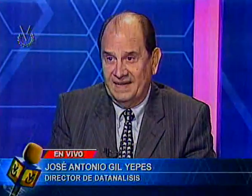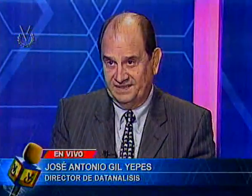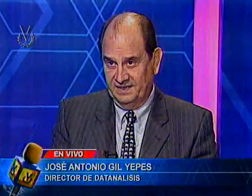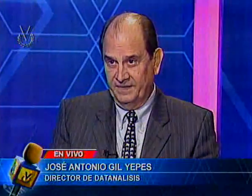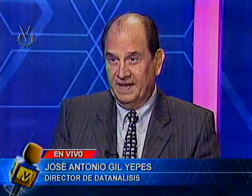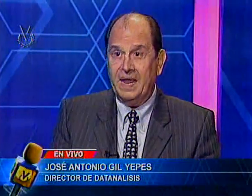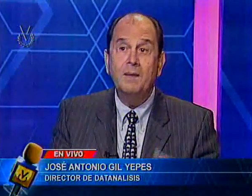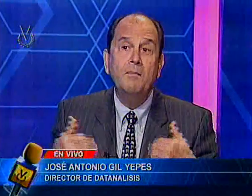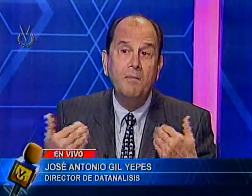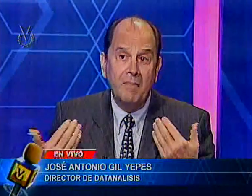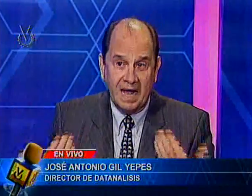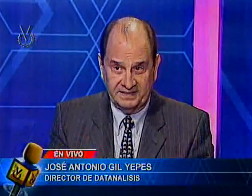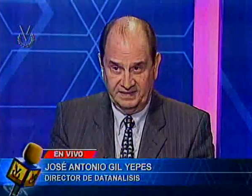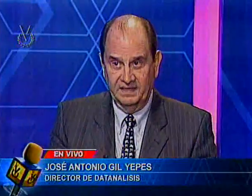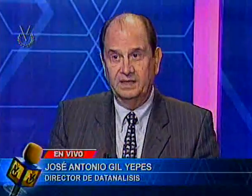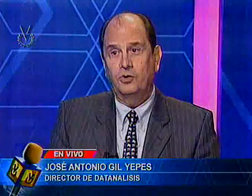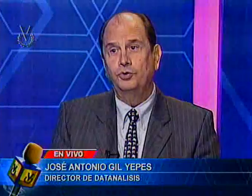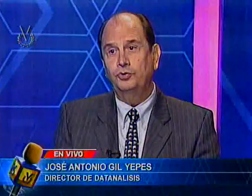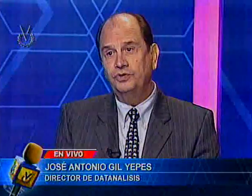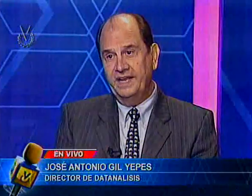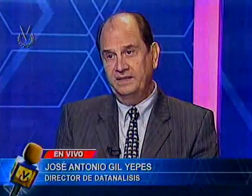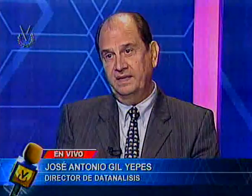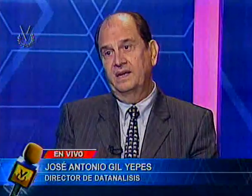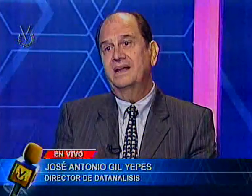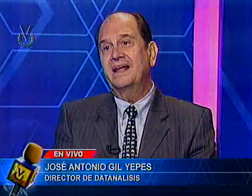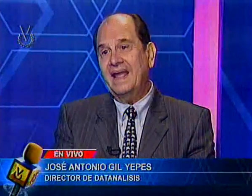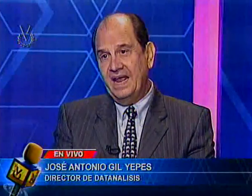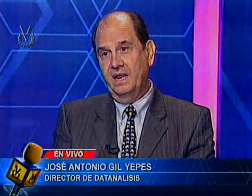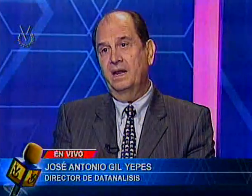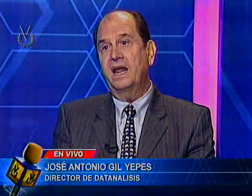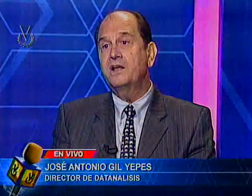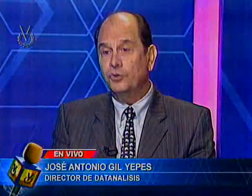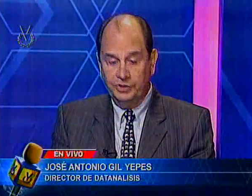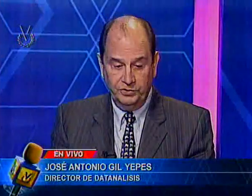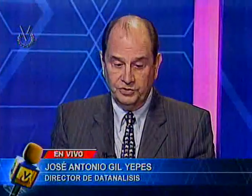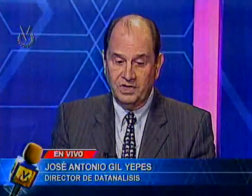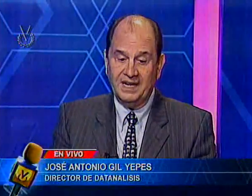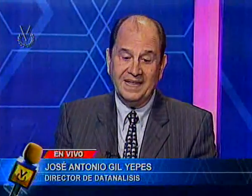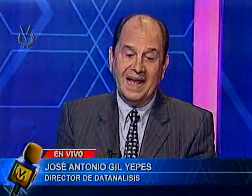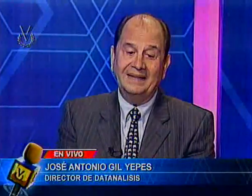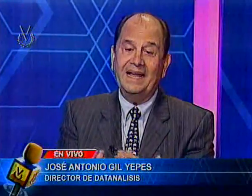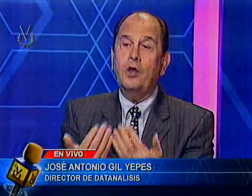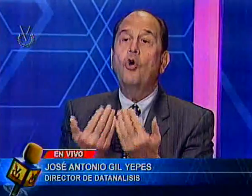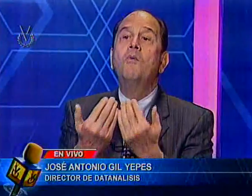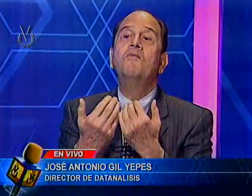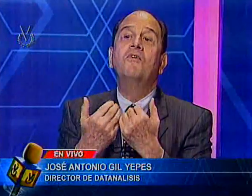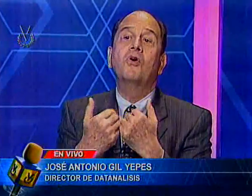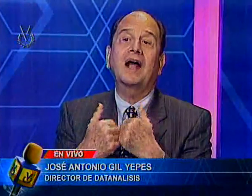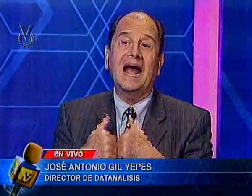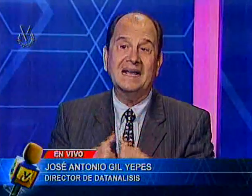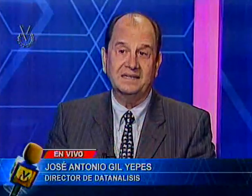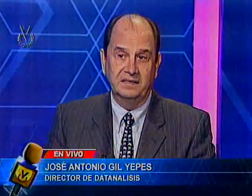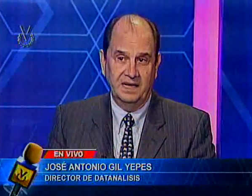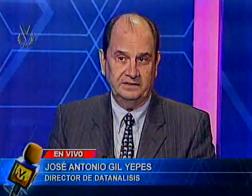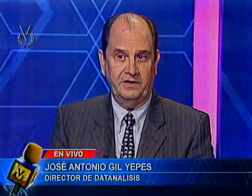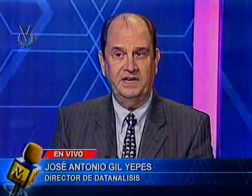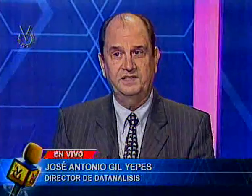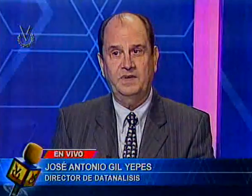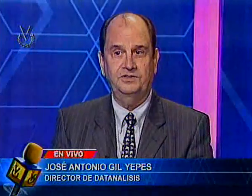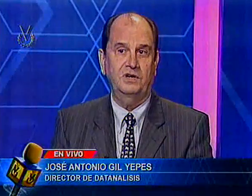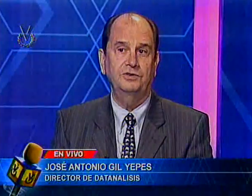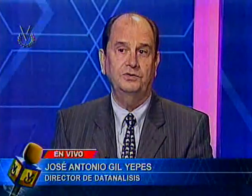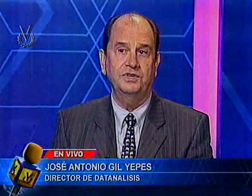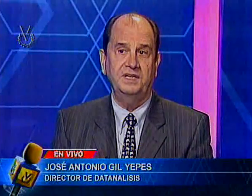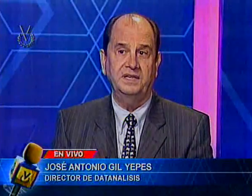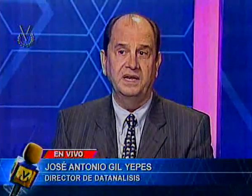inconstitucionalidad más, que es más contundente que la inconstitucionalidad de convocar a través de la